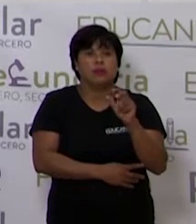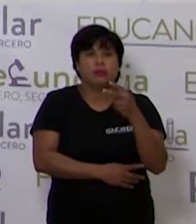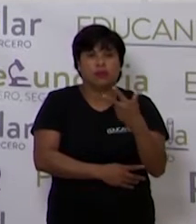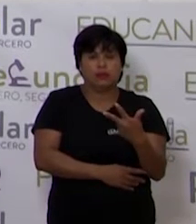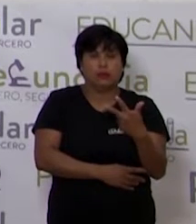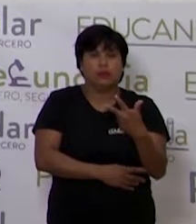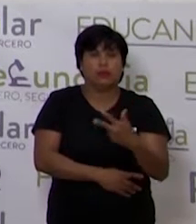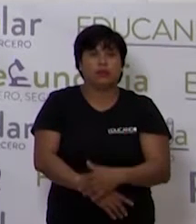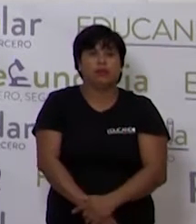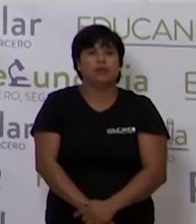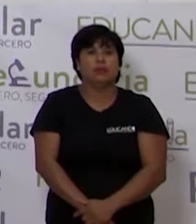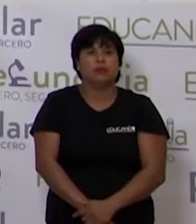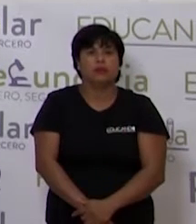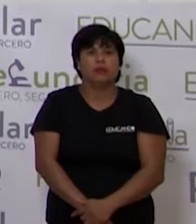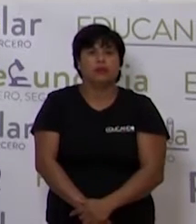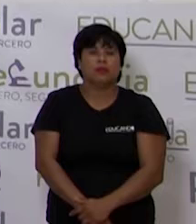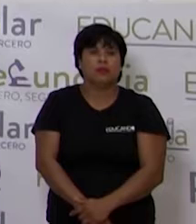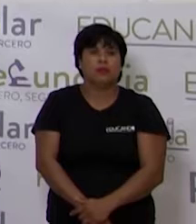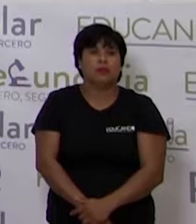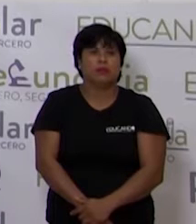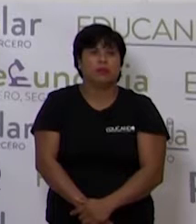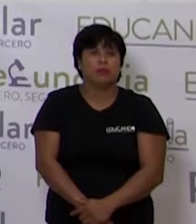28.